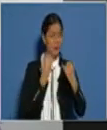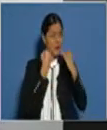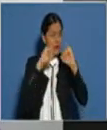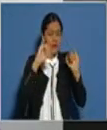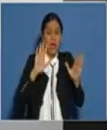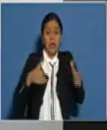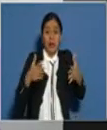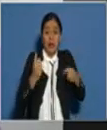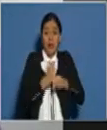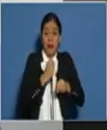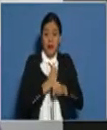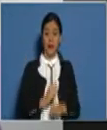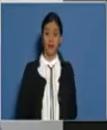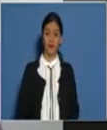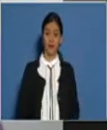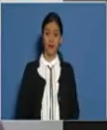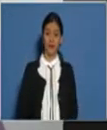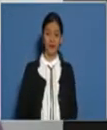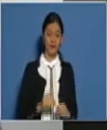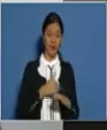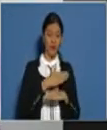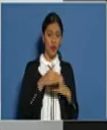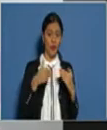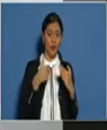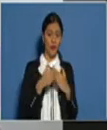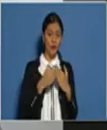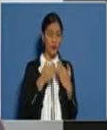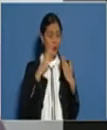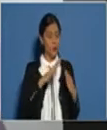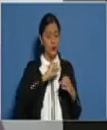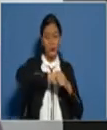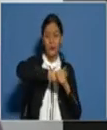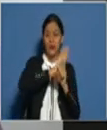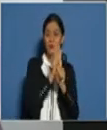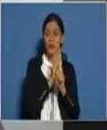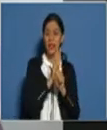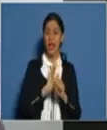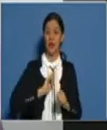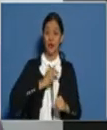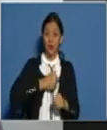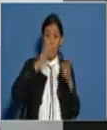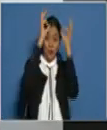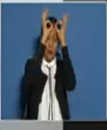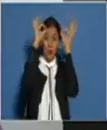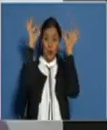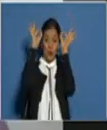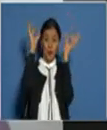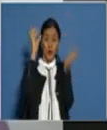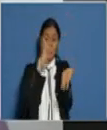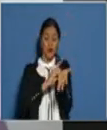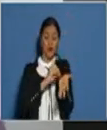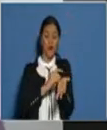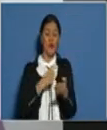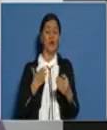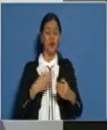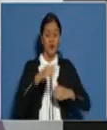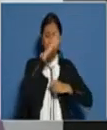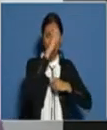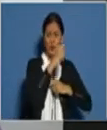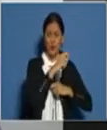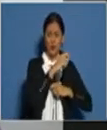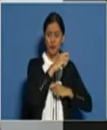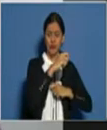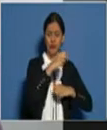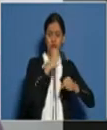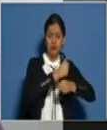Con todo esto de la pandemia, pues nos han titulado a nosotros la parte del personal de salud, los héroes de blanco, porque no